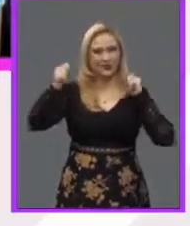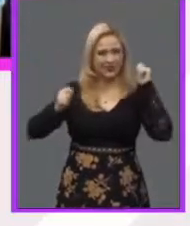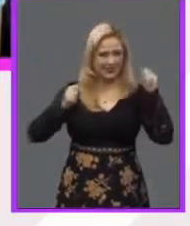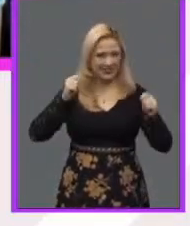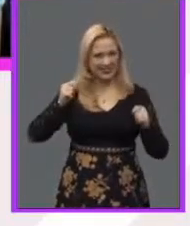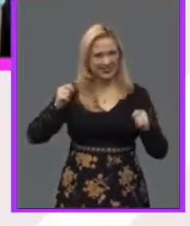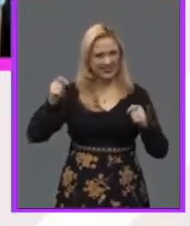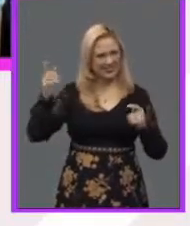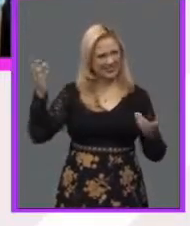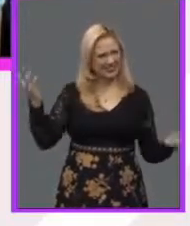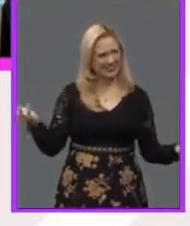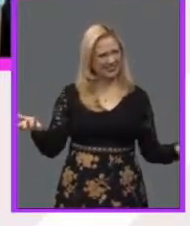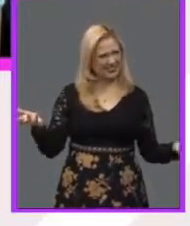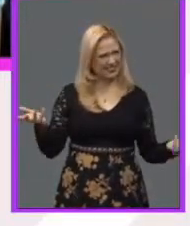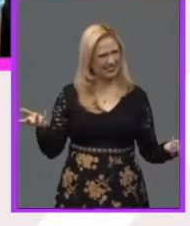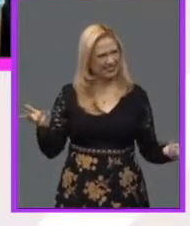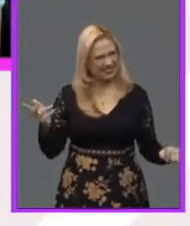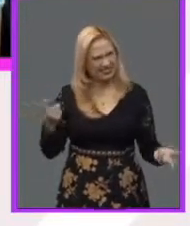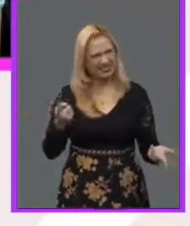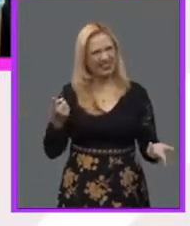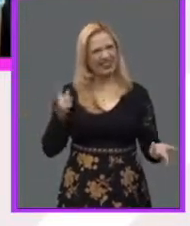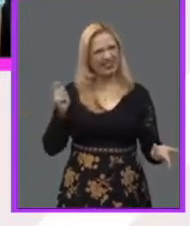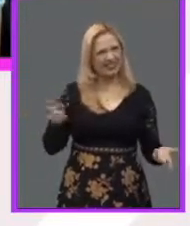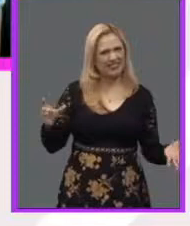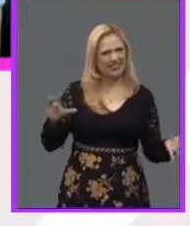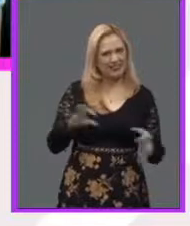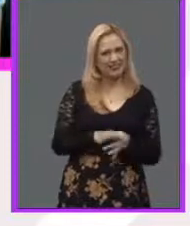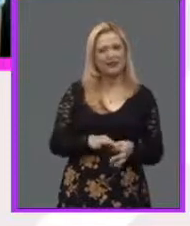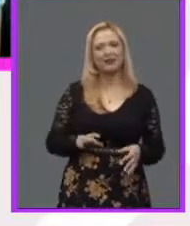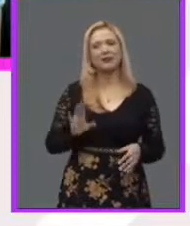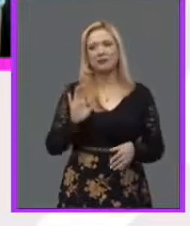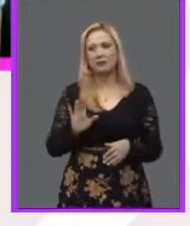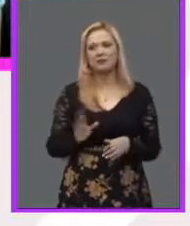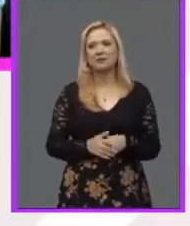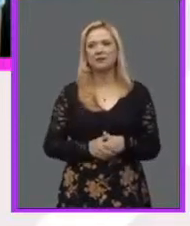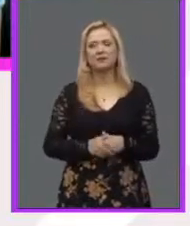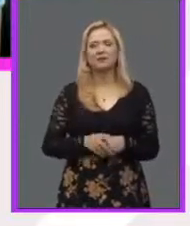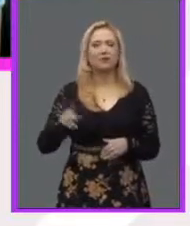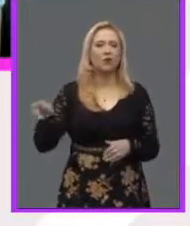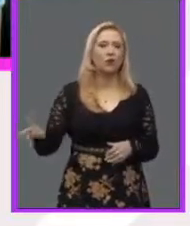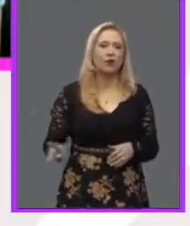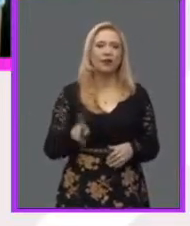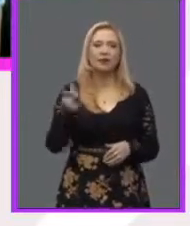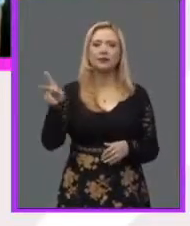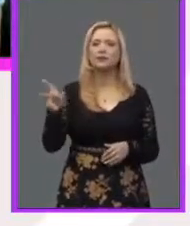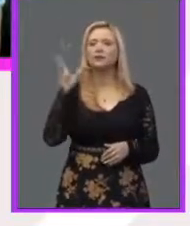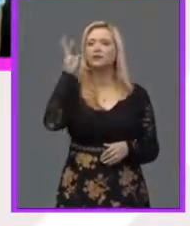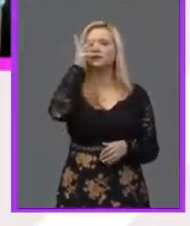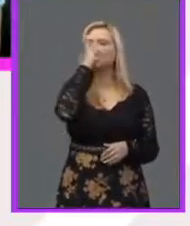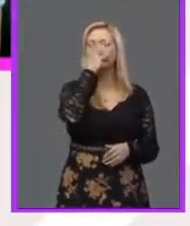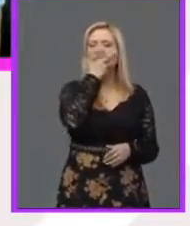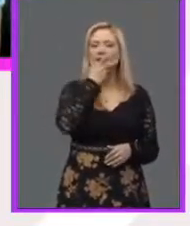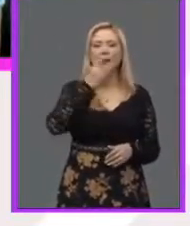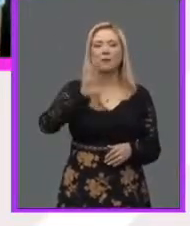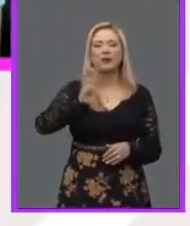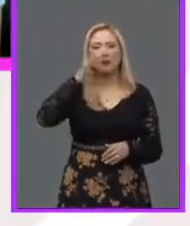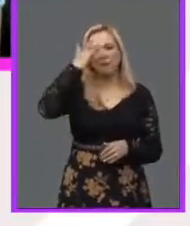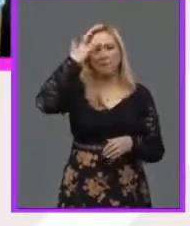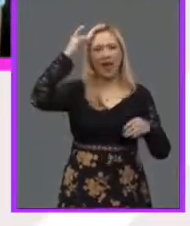y que pasa justamente por este tema de los pueblos mágicos y de